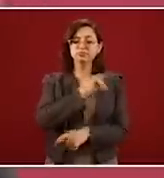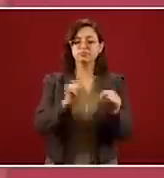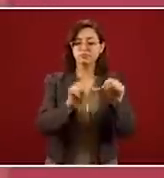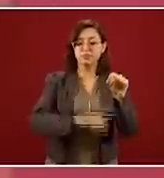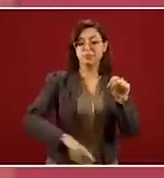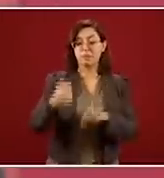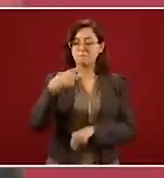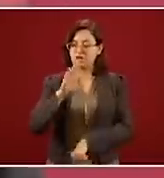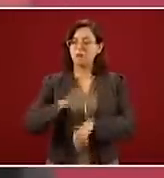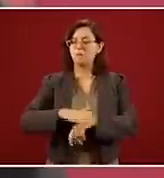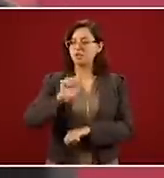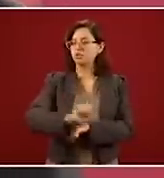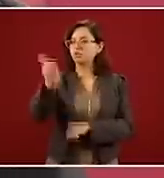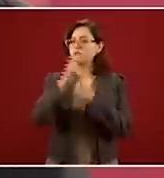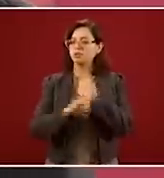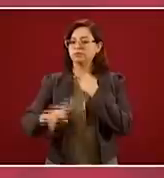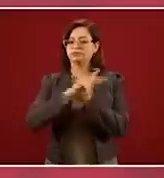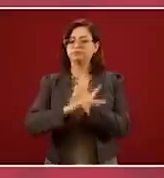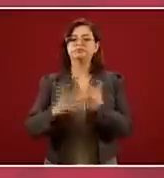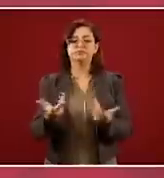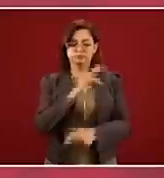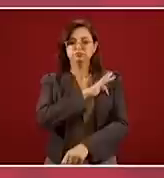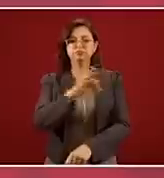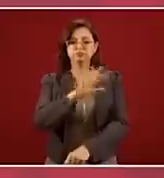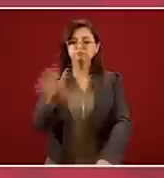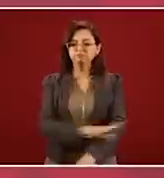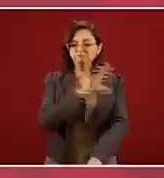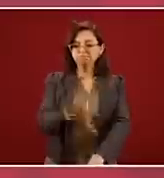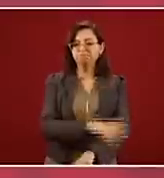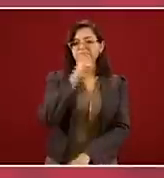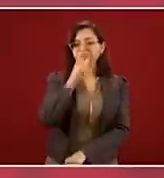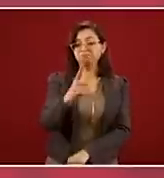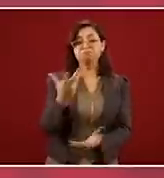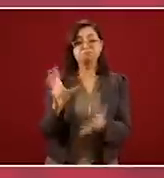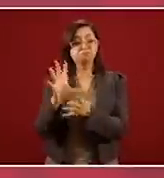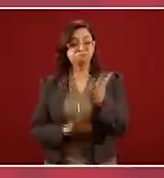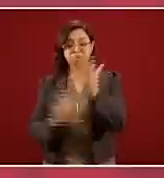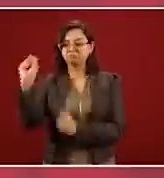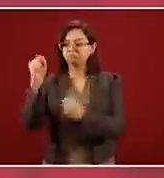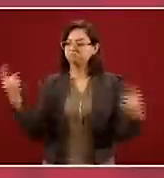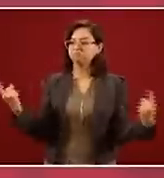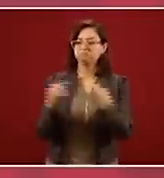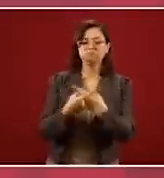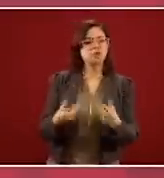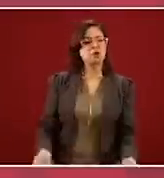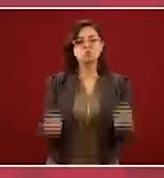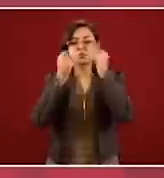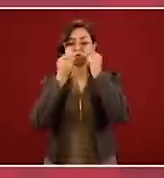todo extranjeras, generaran energía eléctrica, incluso violando la Constitución en ese